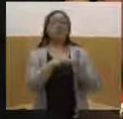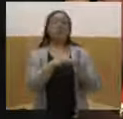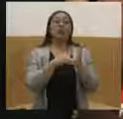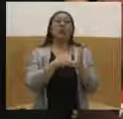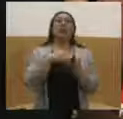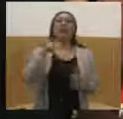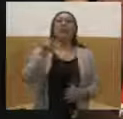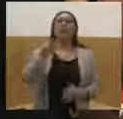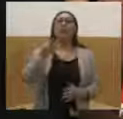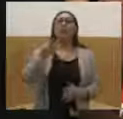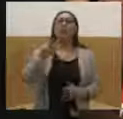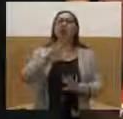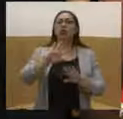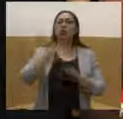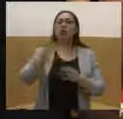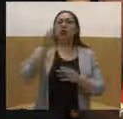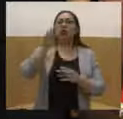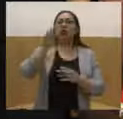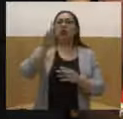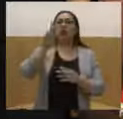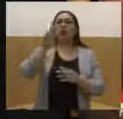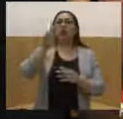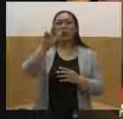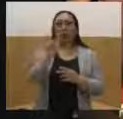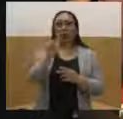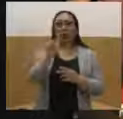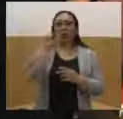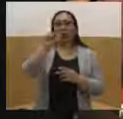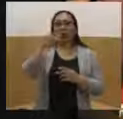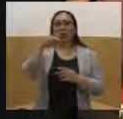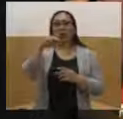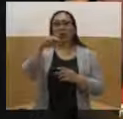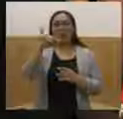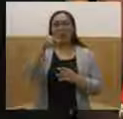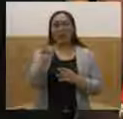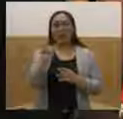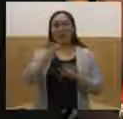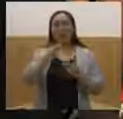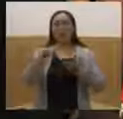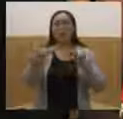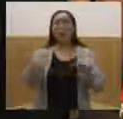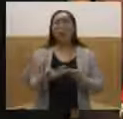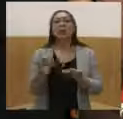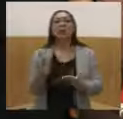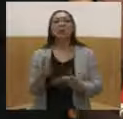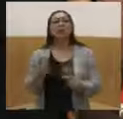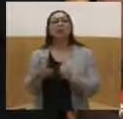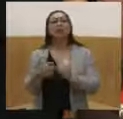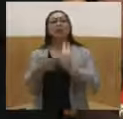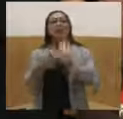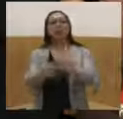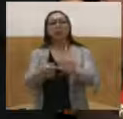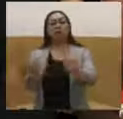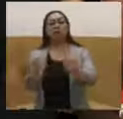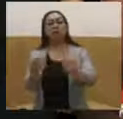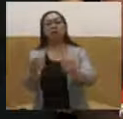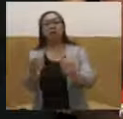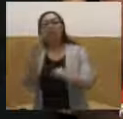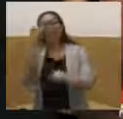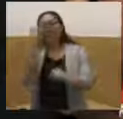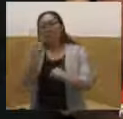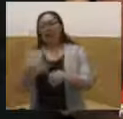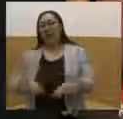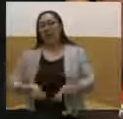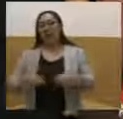Anaya presentó ante la Comisión para la Igualdad de Género un proyecto para reformar la Ley General de Acceso a las Mujeres a una